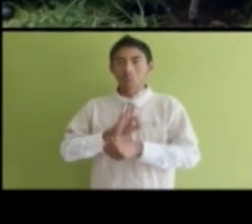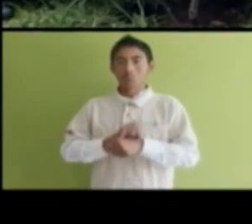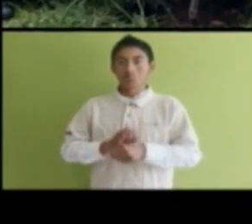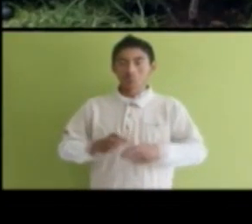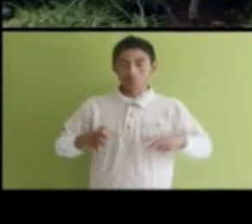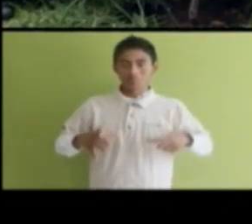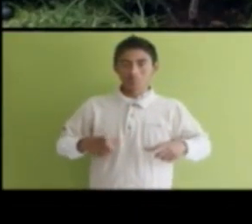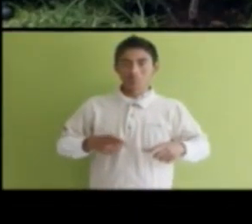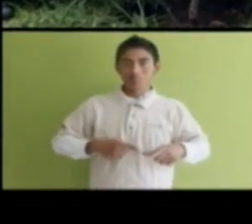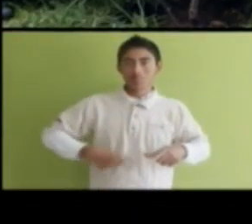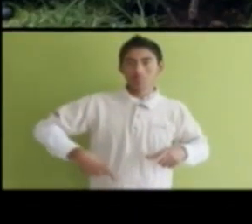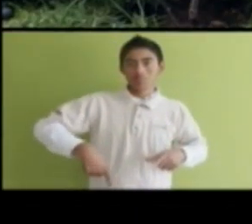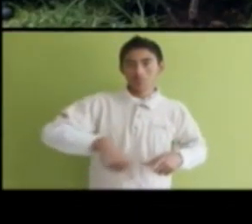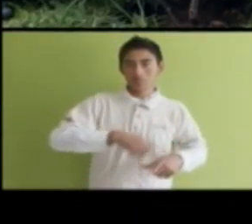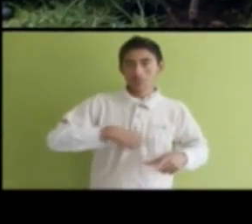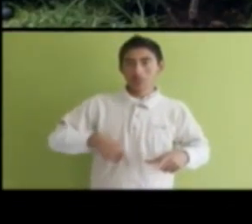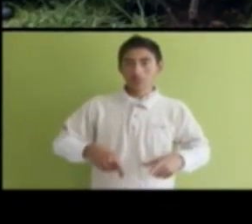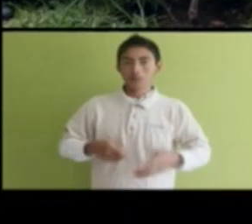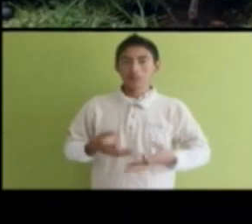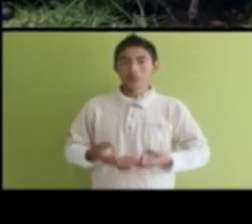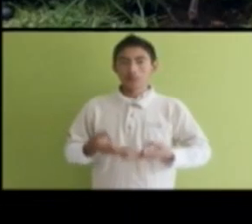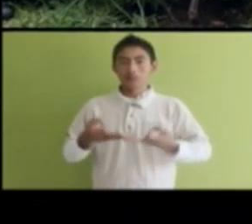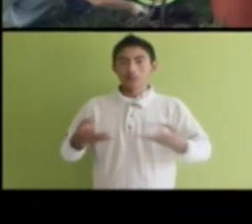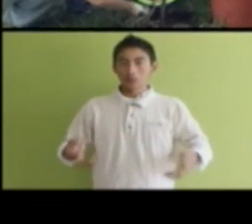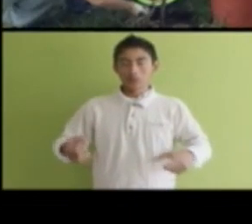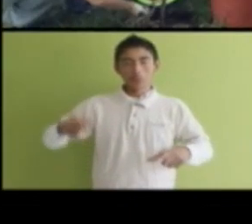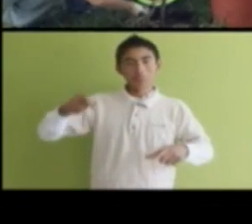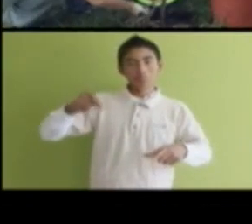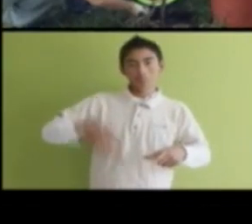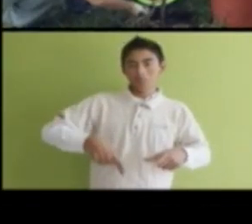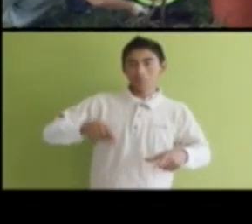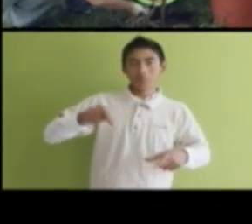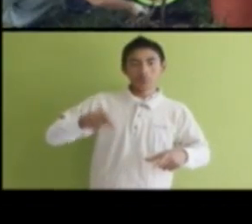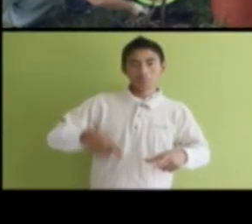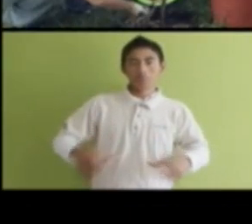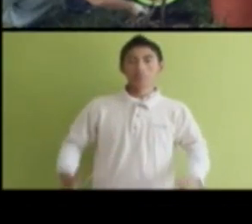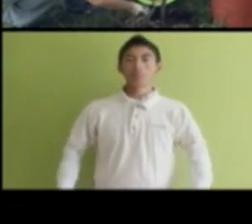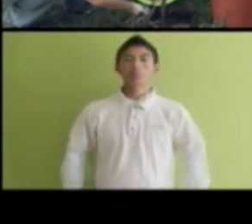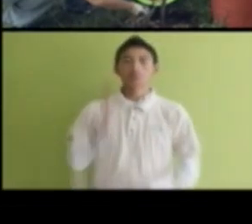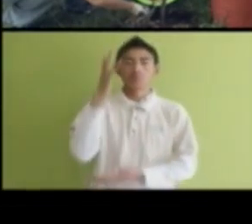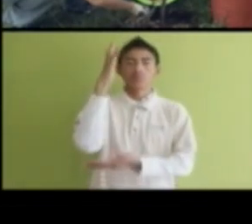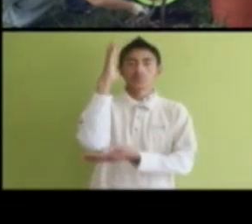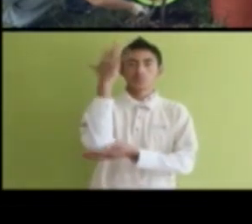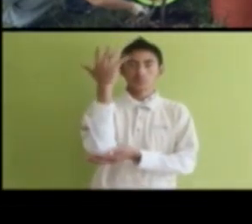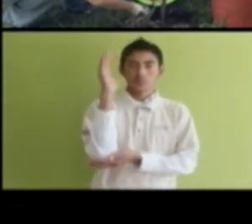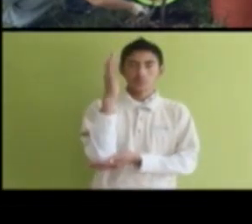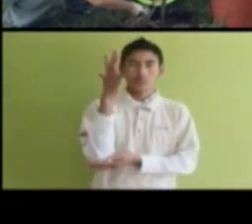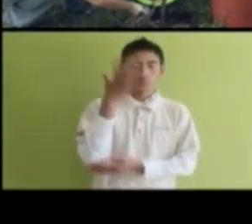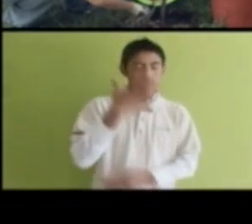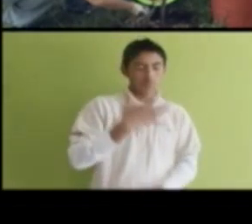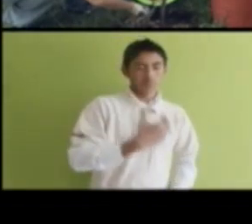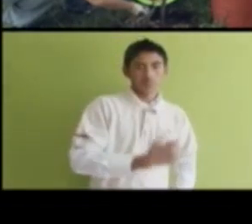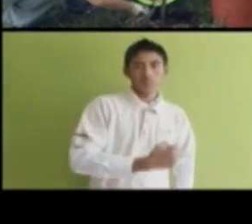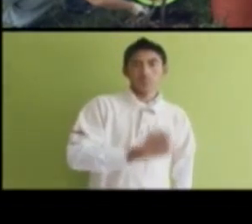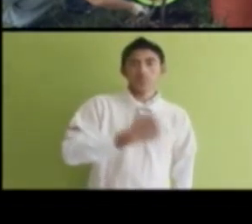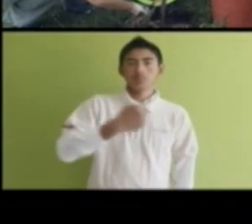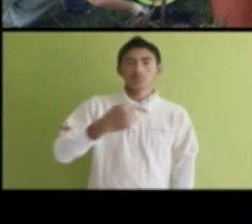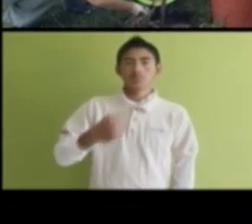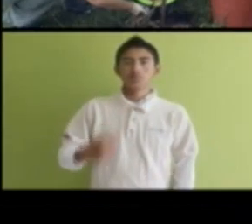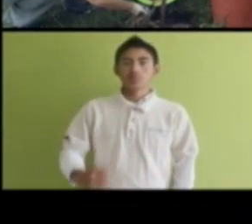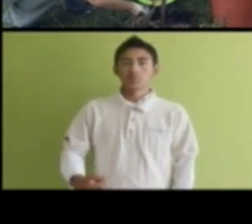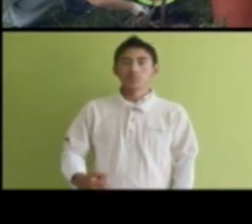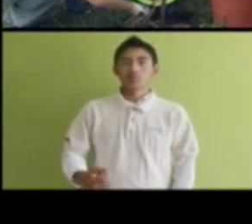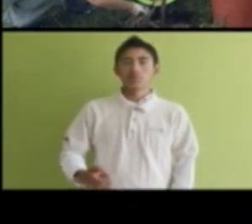tierra y riégalo con suficiente agua para ese día. Para asegurarte que conserve la humedad, coloca ramas secas alrededor del